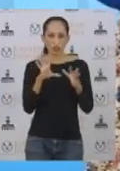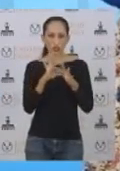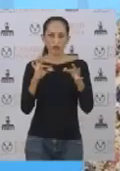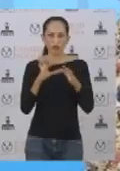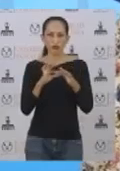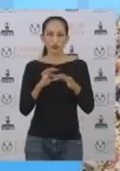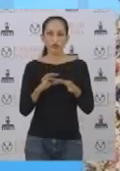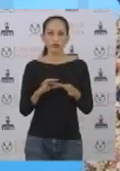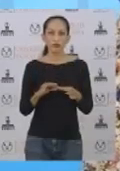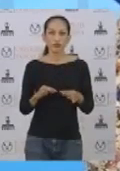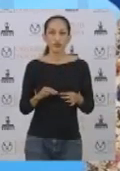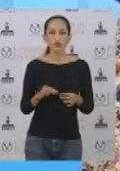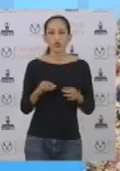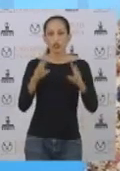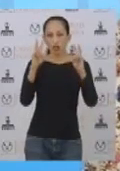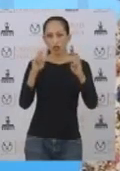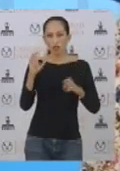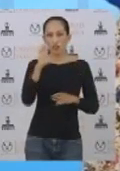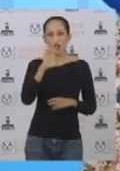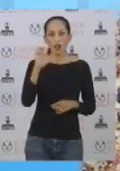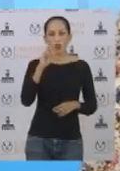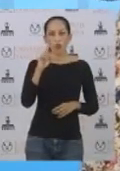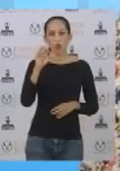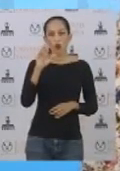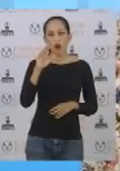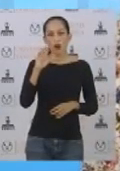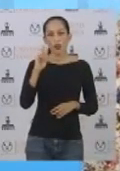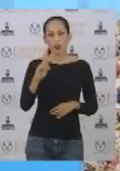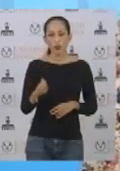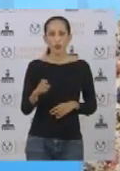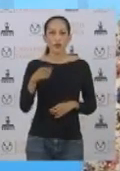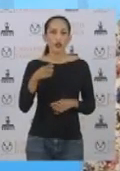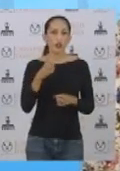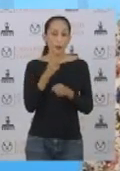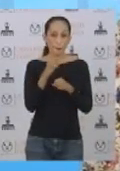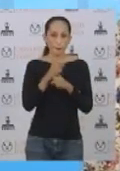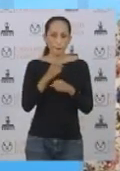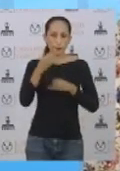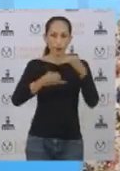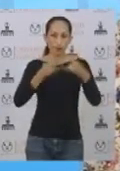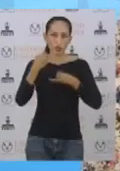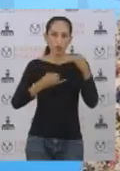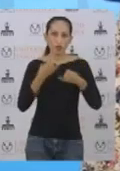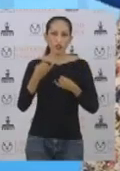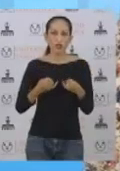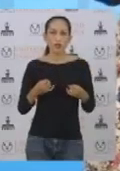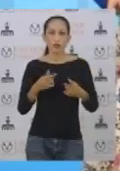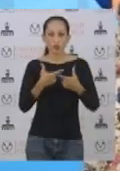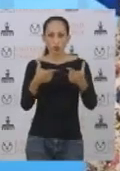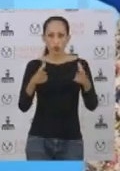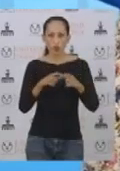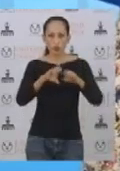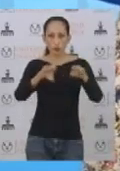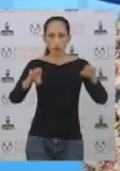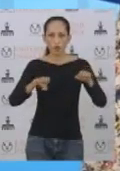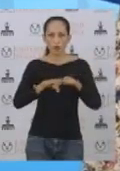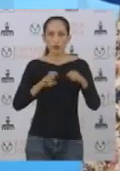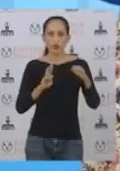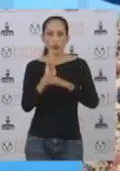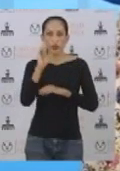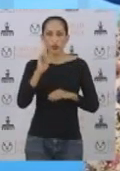2, denominado Eduardo Lozada. En el primer compromiso que Correcaminos sostendrá, recibirá a Correcaminos Norte en